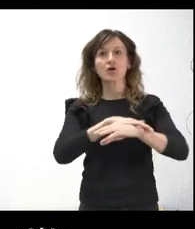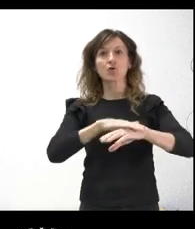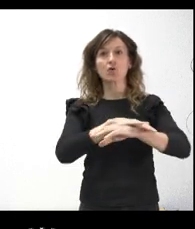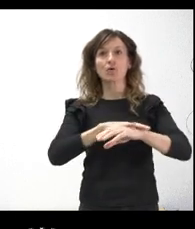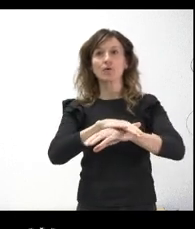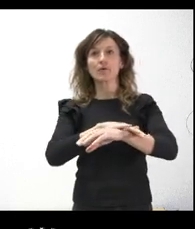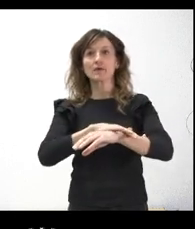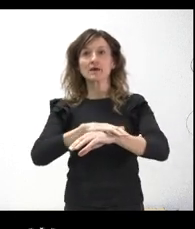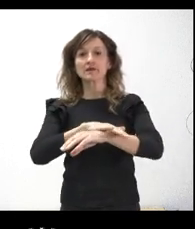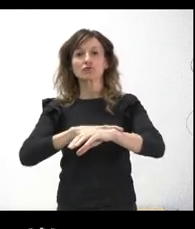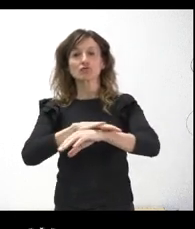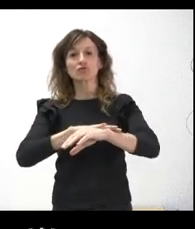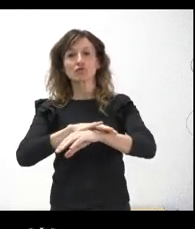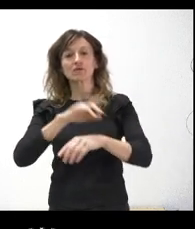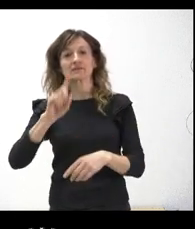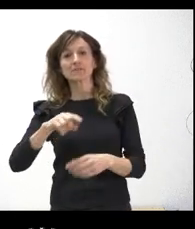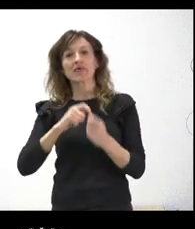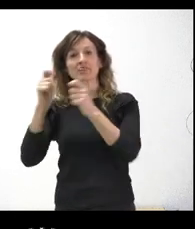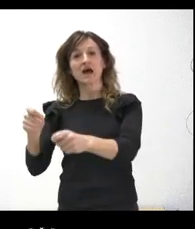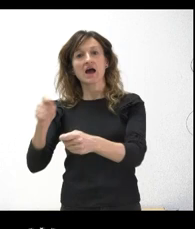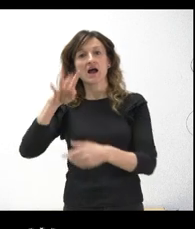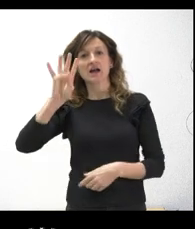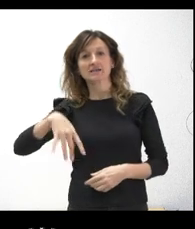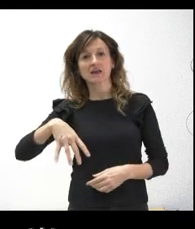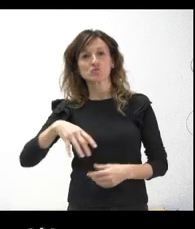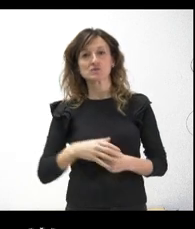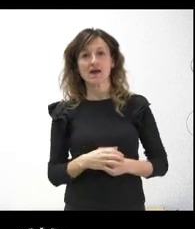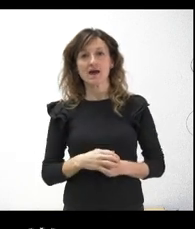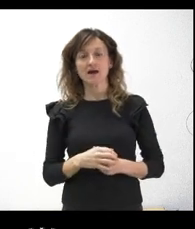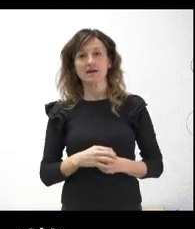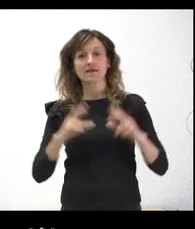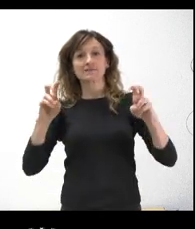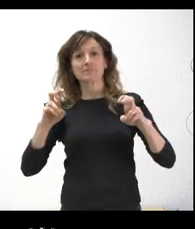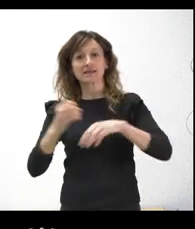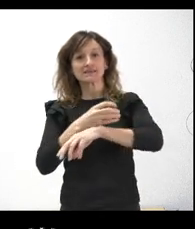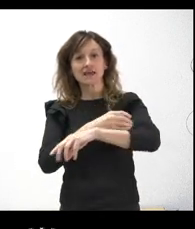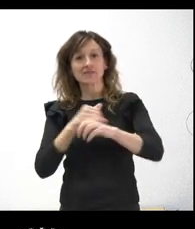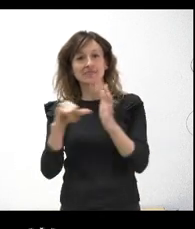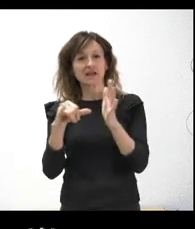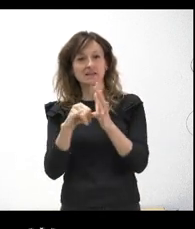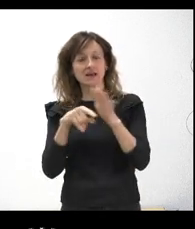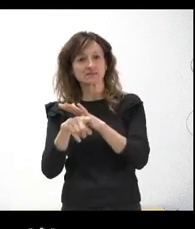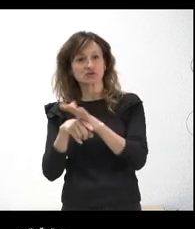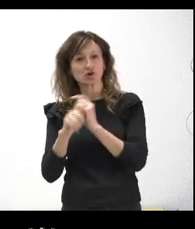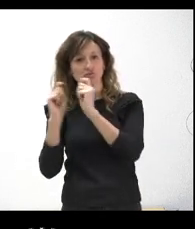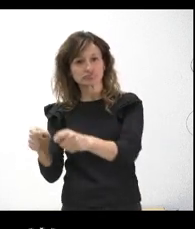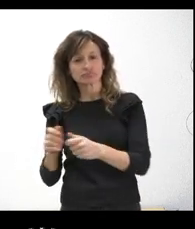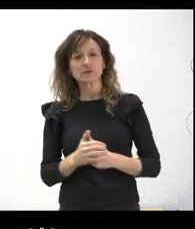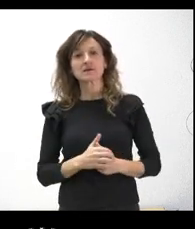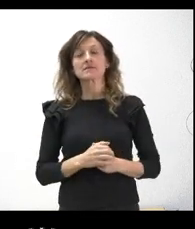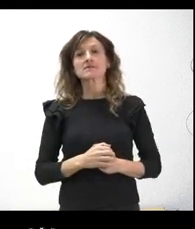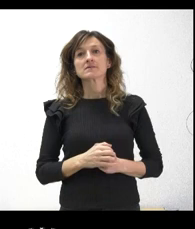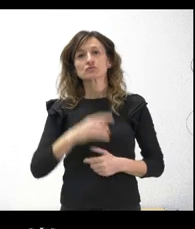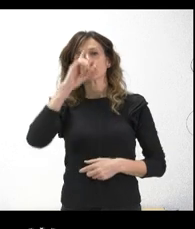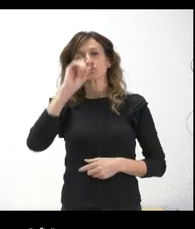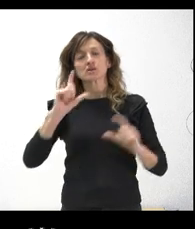la cesión en este caso a Cataluña de los trenes de cercanías de la gestión de los trenes de cercanías no sé si la